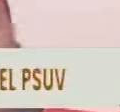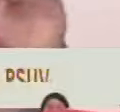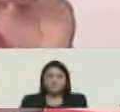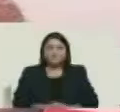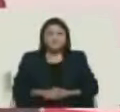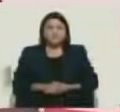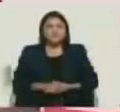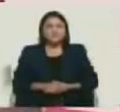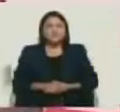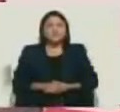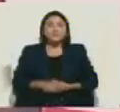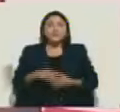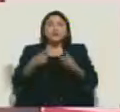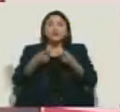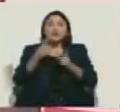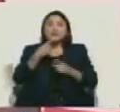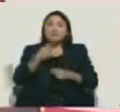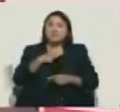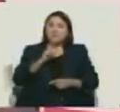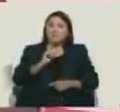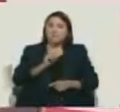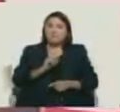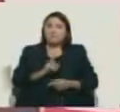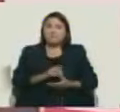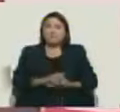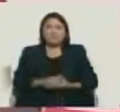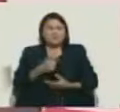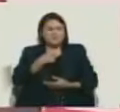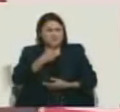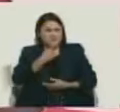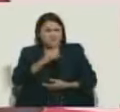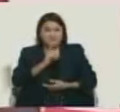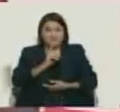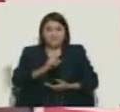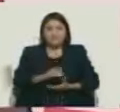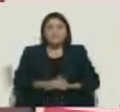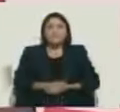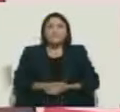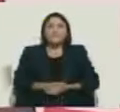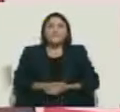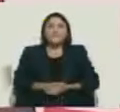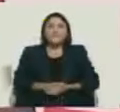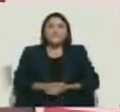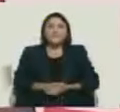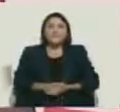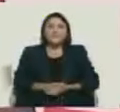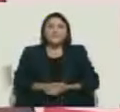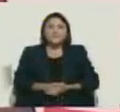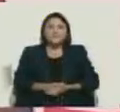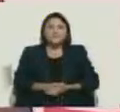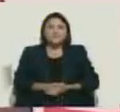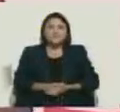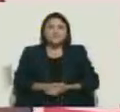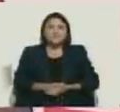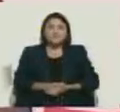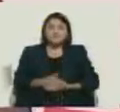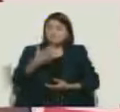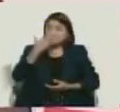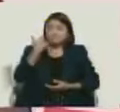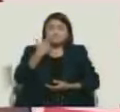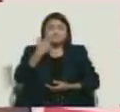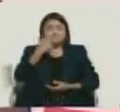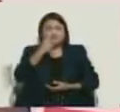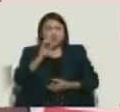Todos dicen yo no fui. Yo no dije eso. Hoy lo dicen. Pero hace